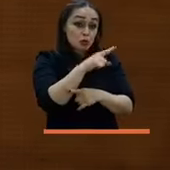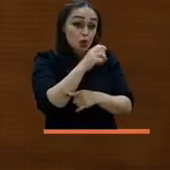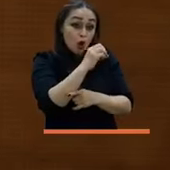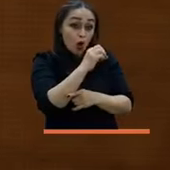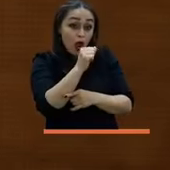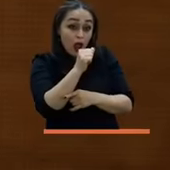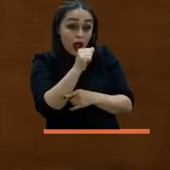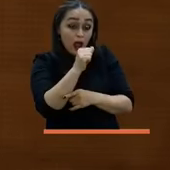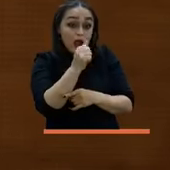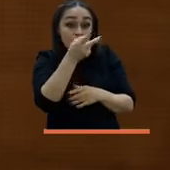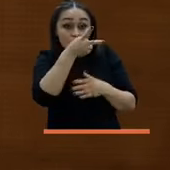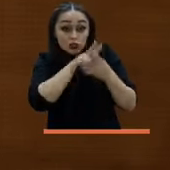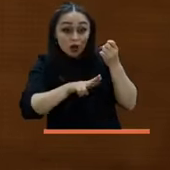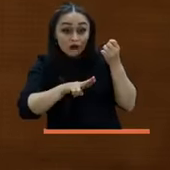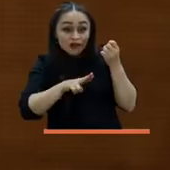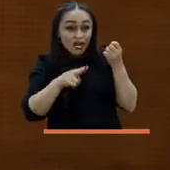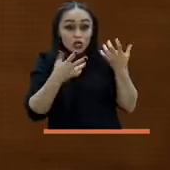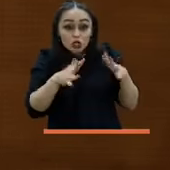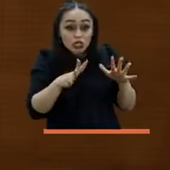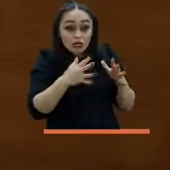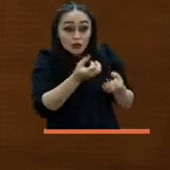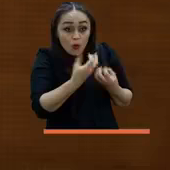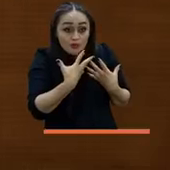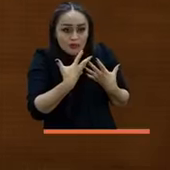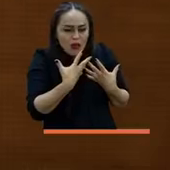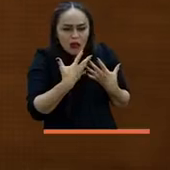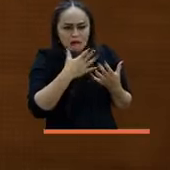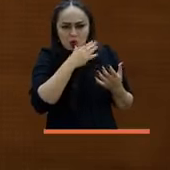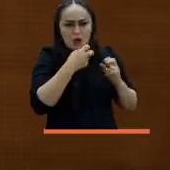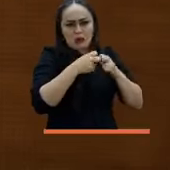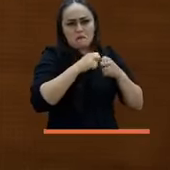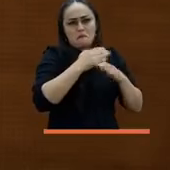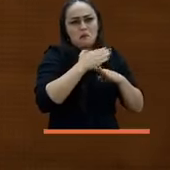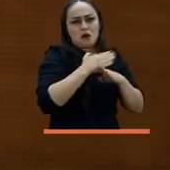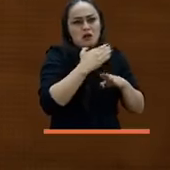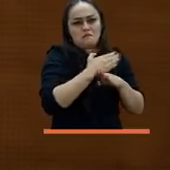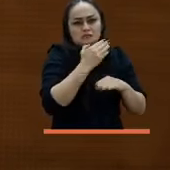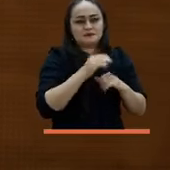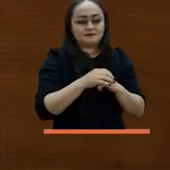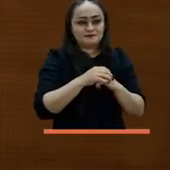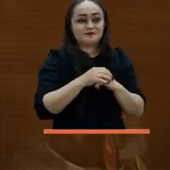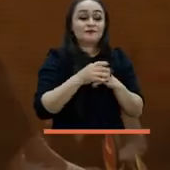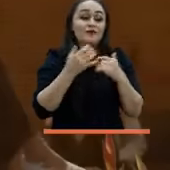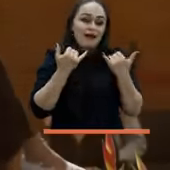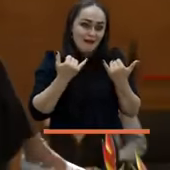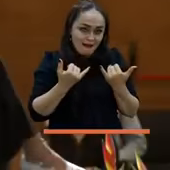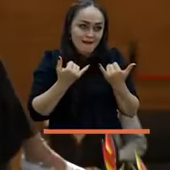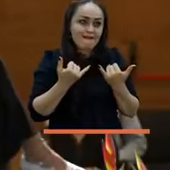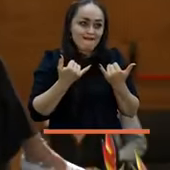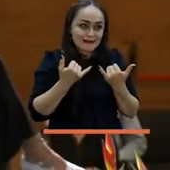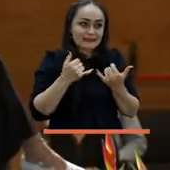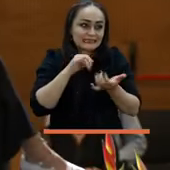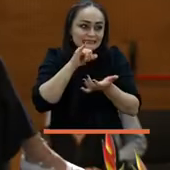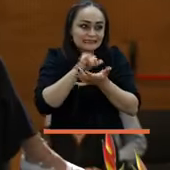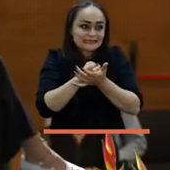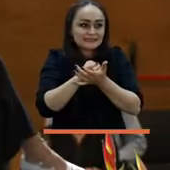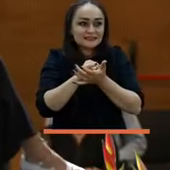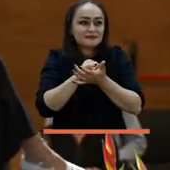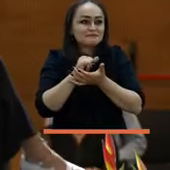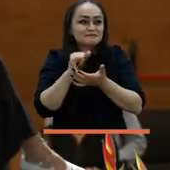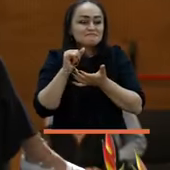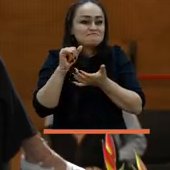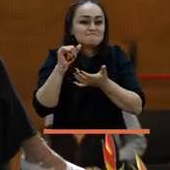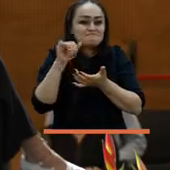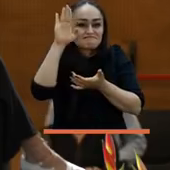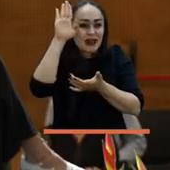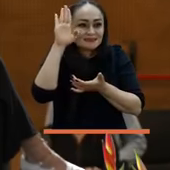hombre binario no nos quieres contar no hay problema cierto entonces desde las mentorías también les estamos diciendo no para nosotros eso